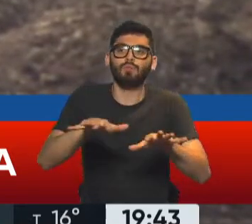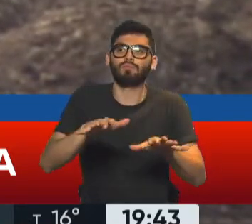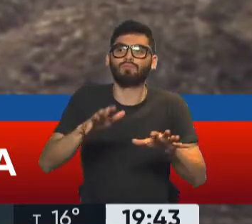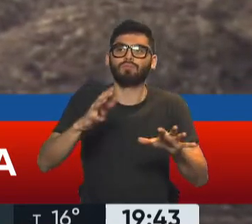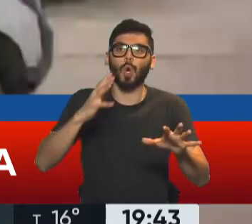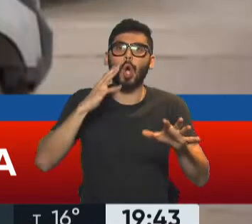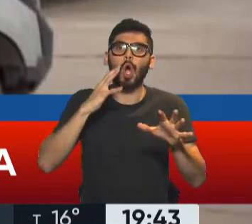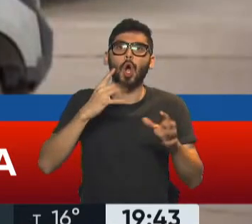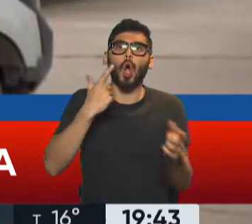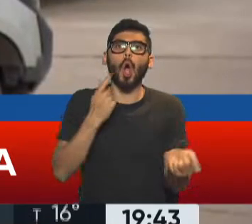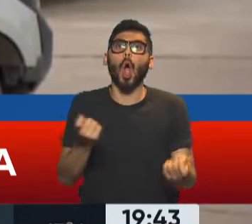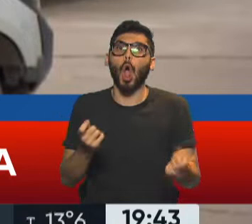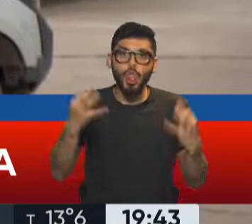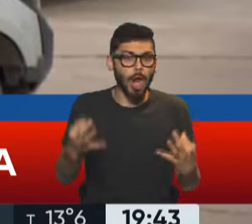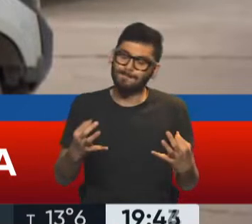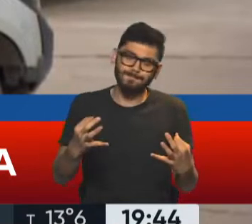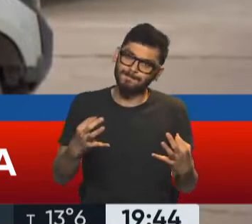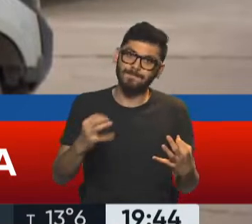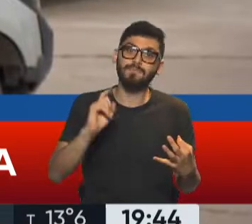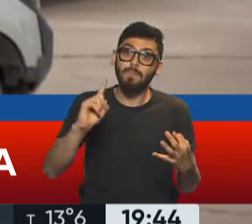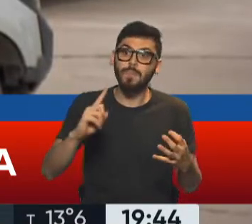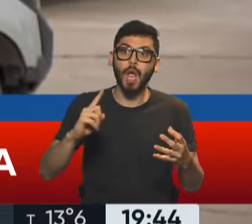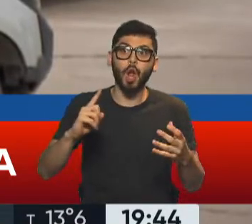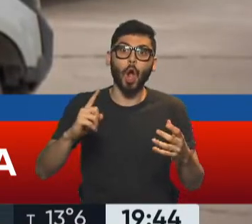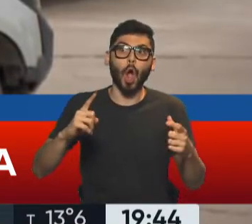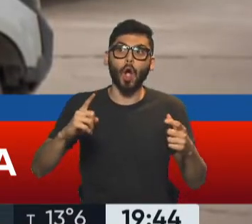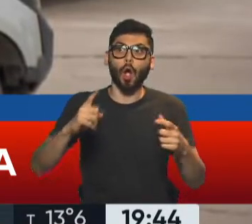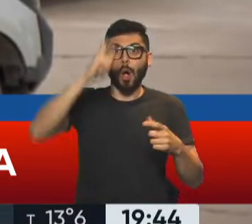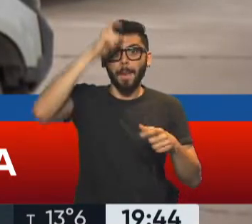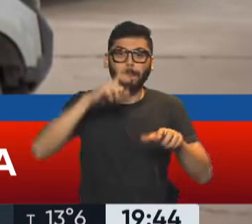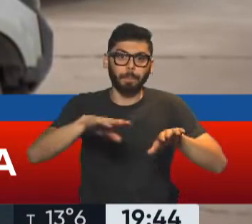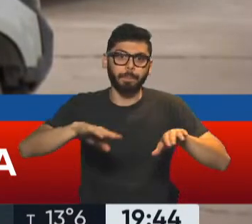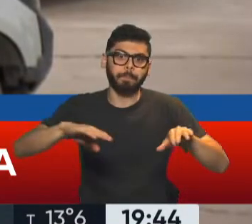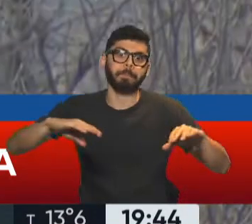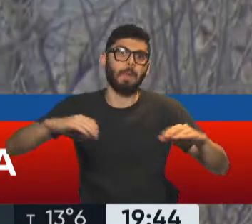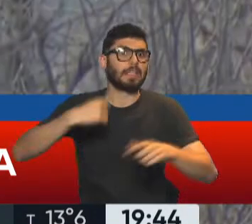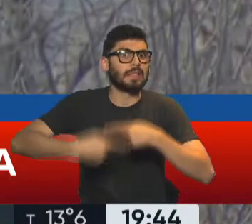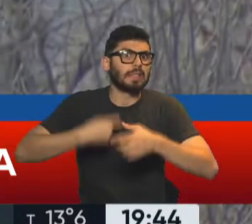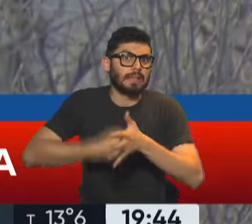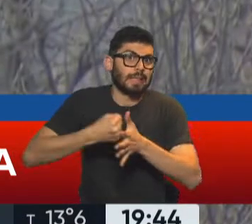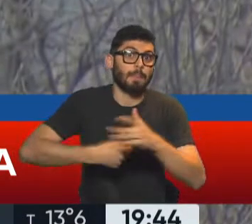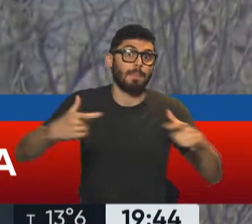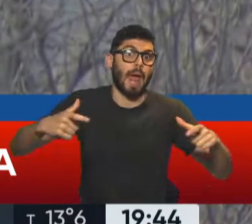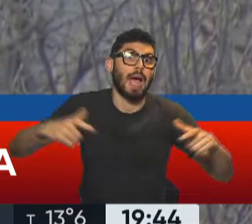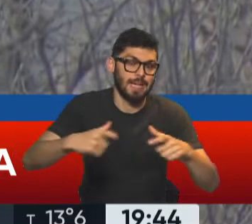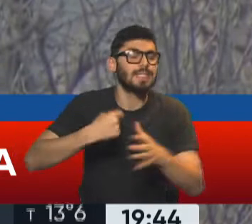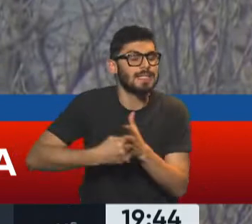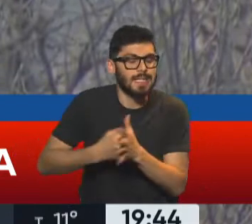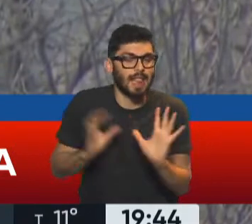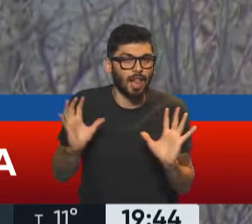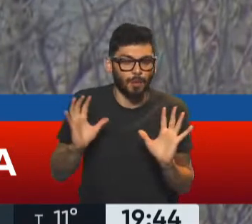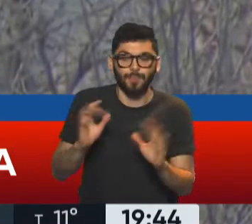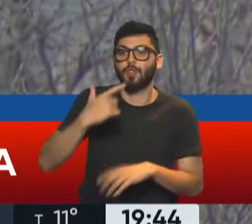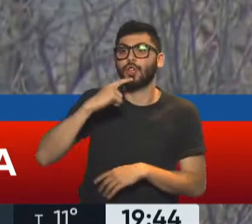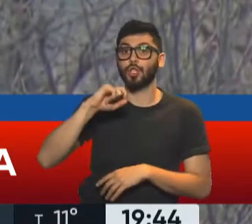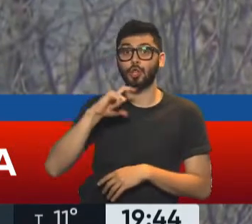control, está permanentemente en una situación de avance del operativo para que cese ese fuego que hay en este lugar. Estamos con Alberto Sofakel,